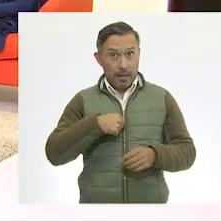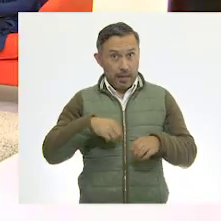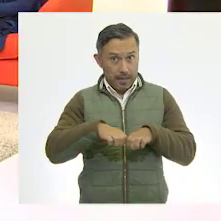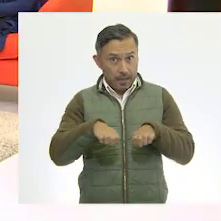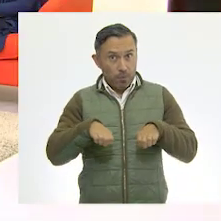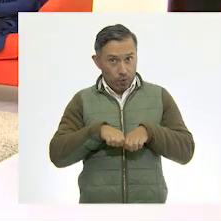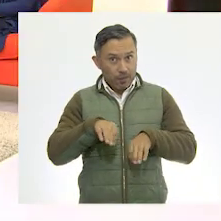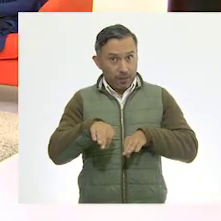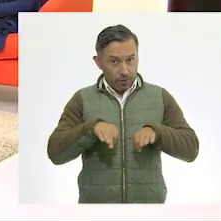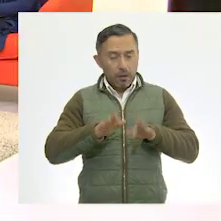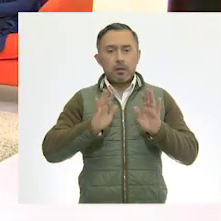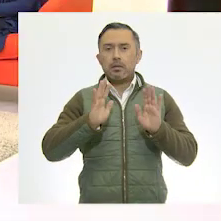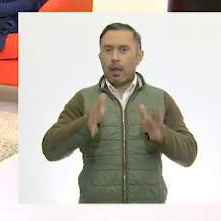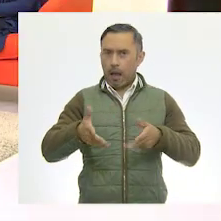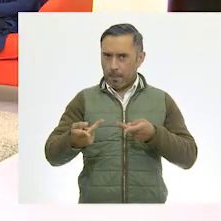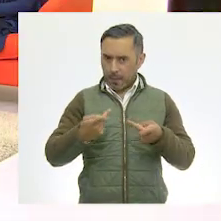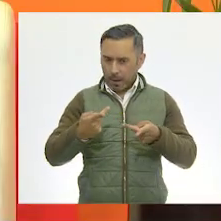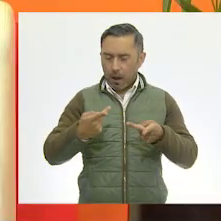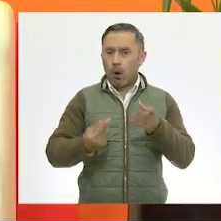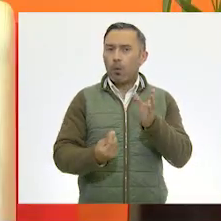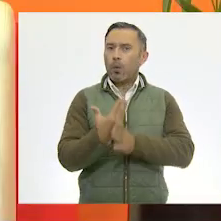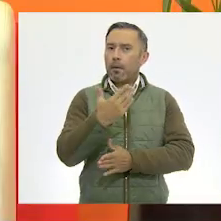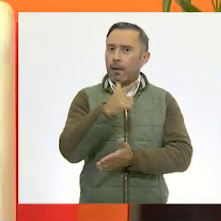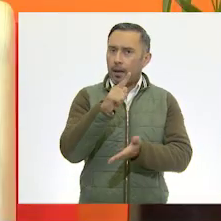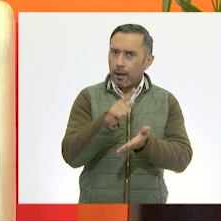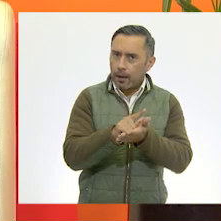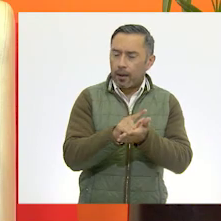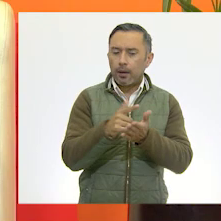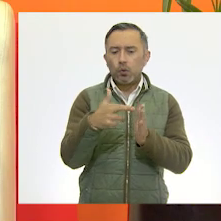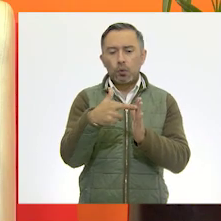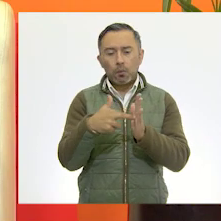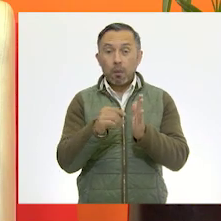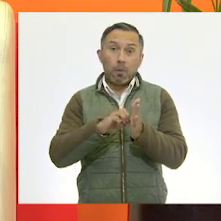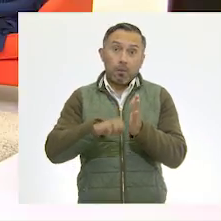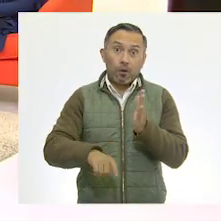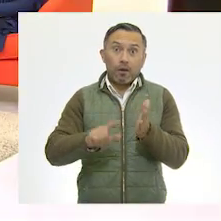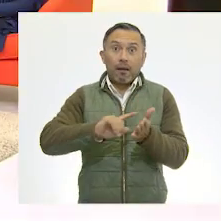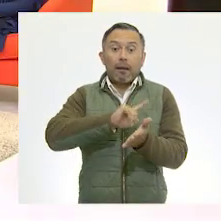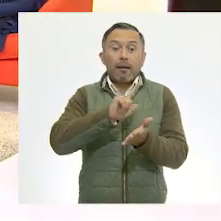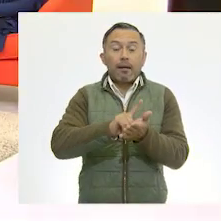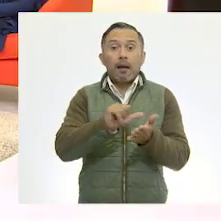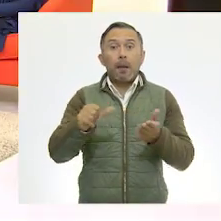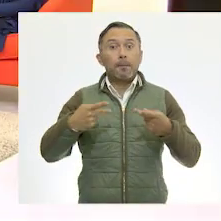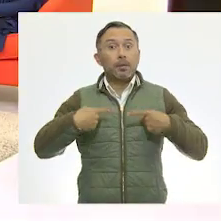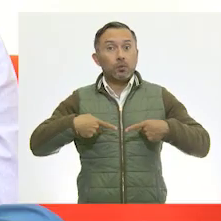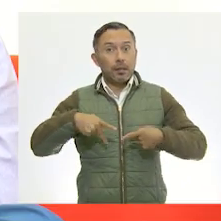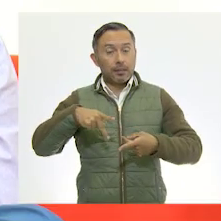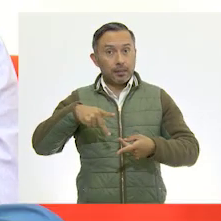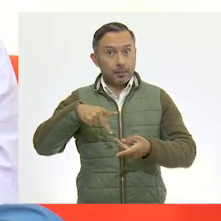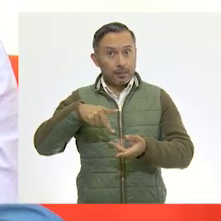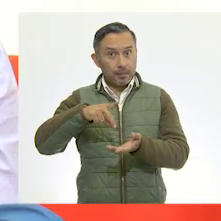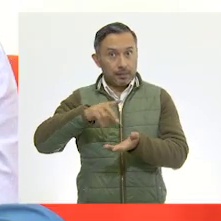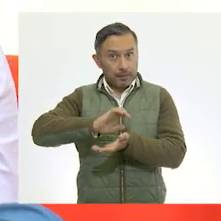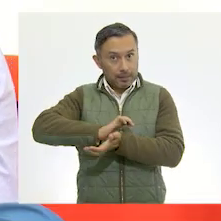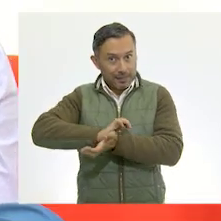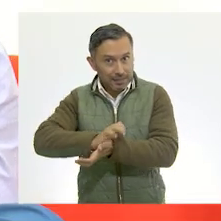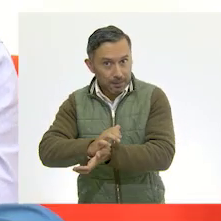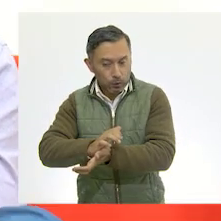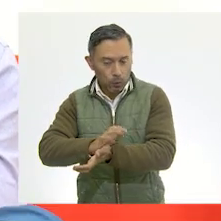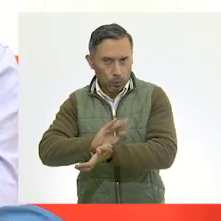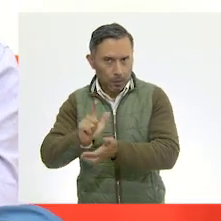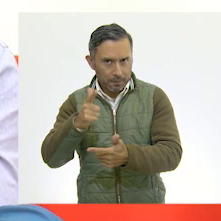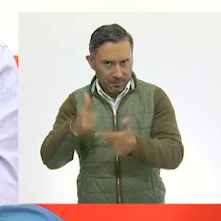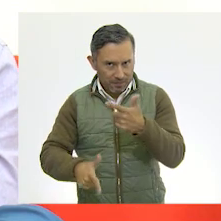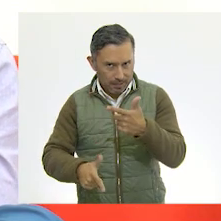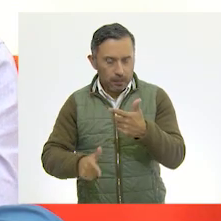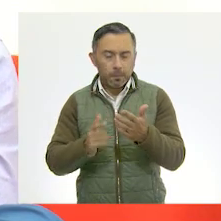leyes, normas, ¿no? Por ejemplo, la ley para prevenir la discriminación, ¿no? Es un buen ejemplo, pero así como ya te decía, el